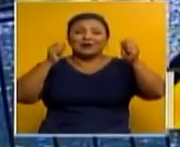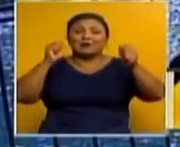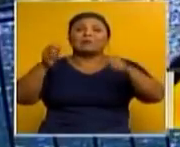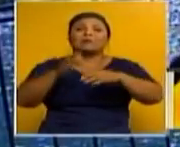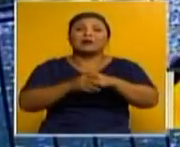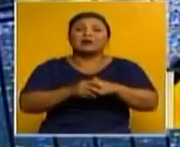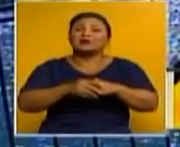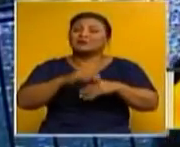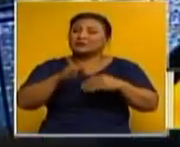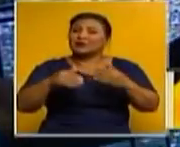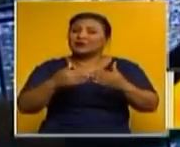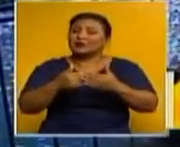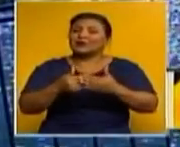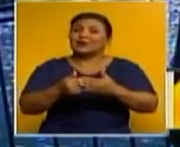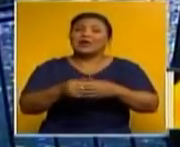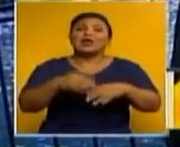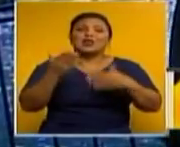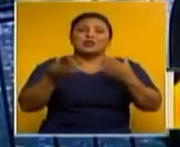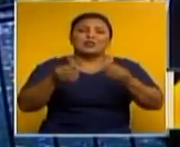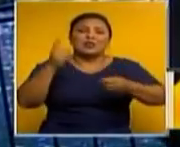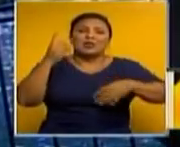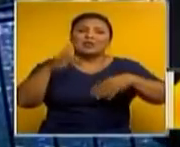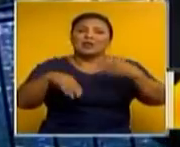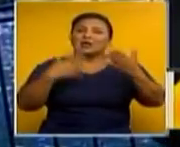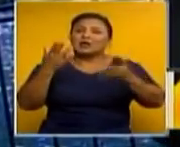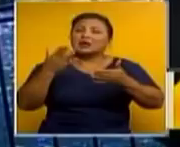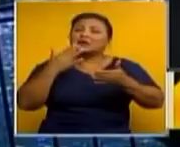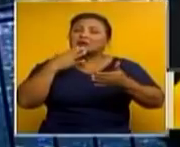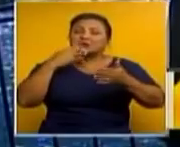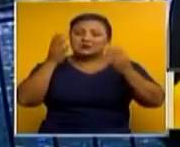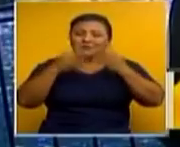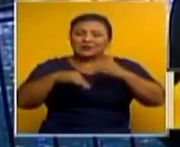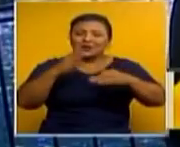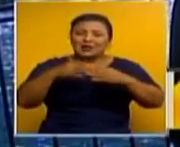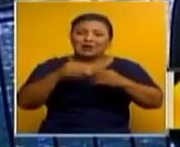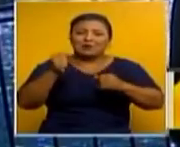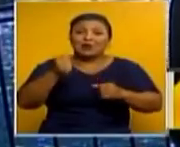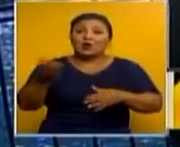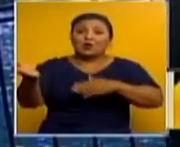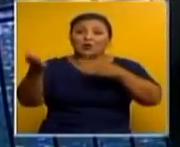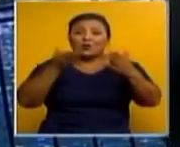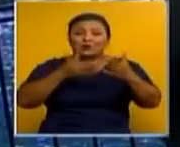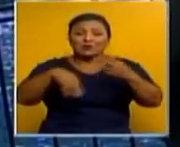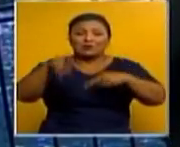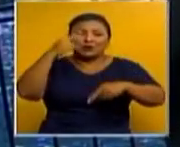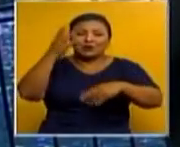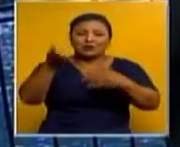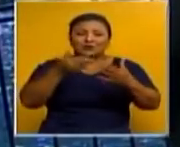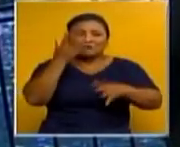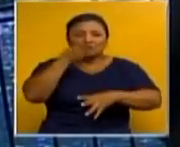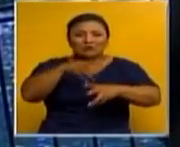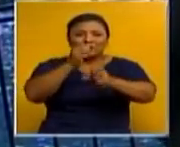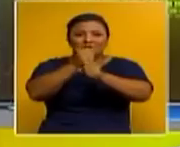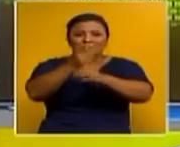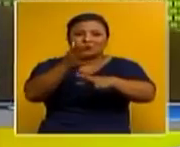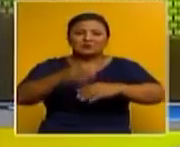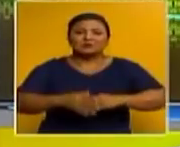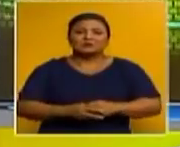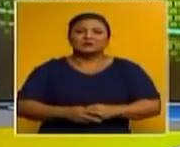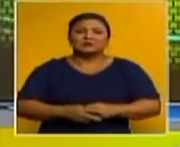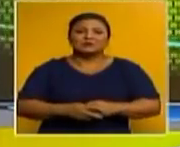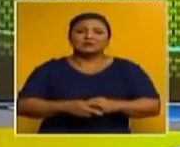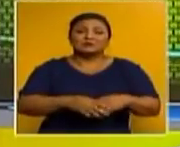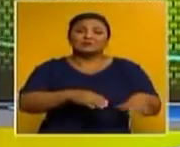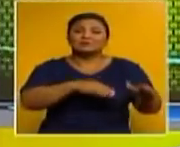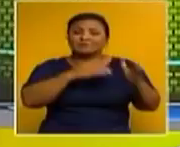y el movimiento justamente desde acá, desde la capital ecuatoriana, con Democracia. Si volvemos al puerto principal, Verónica, buenas noches.